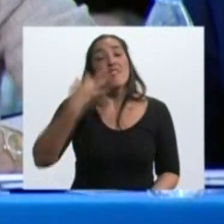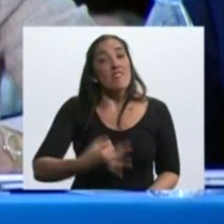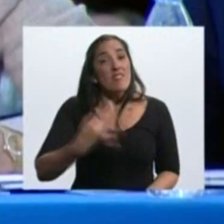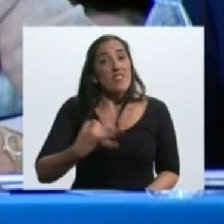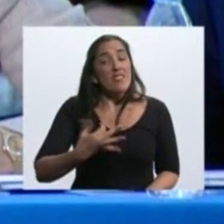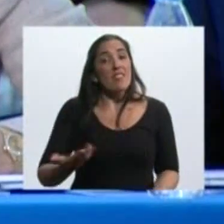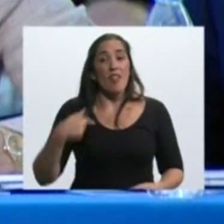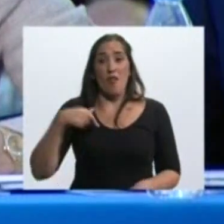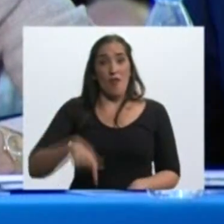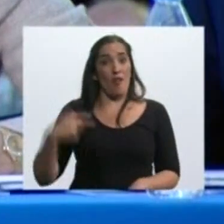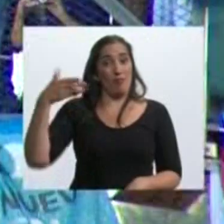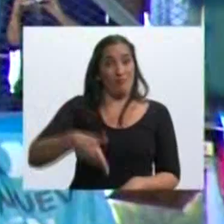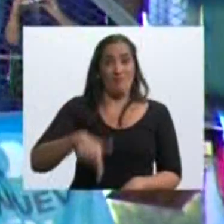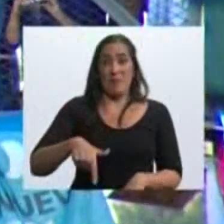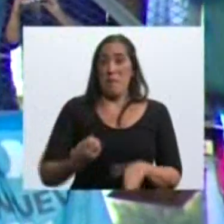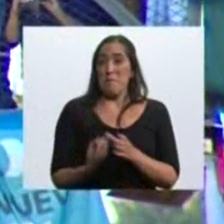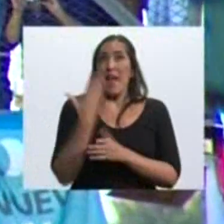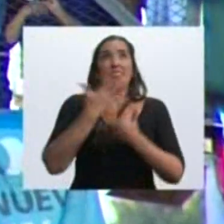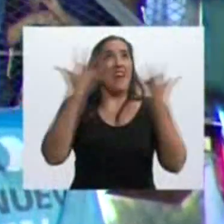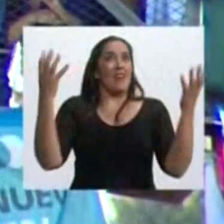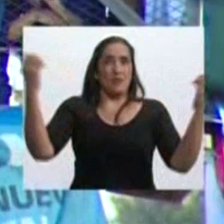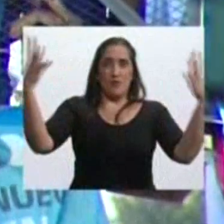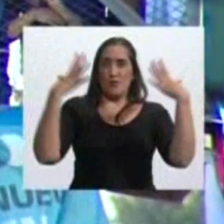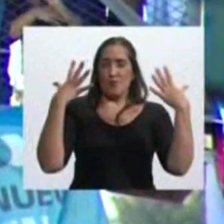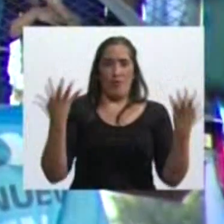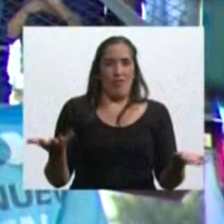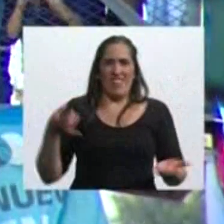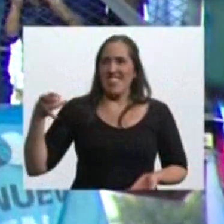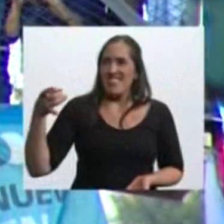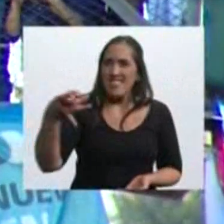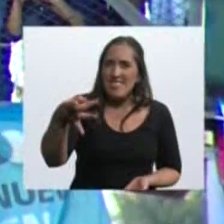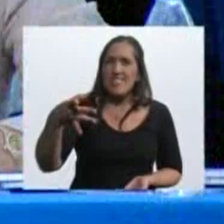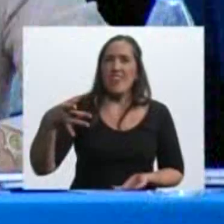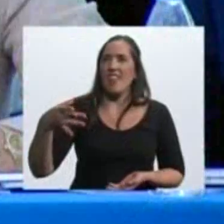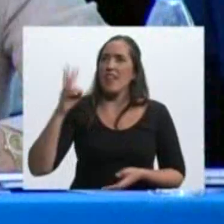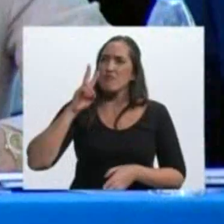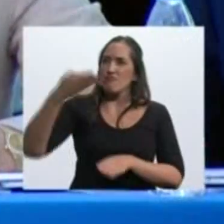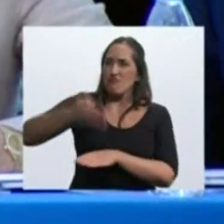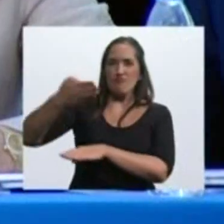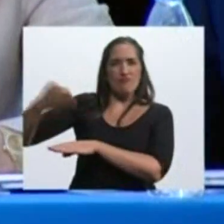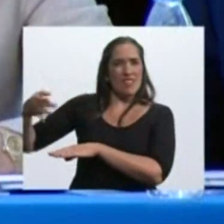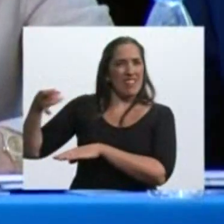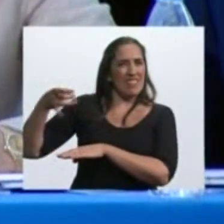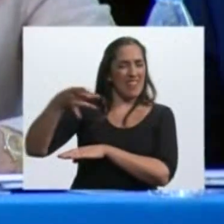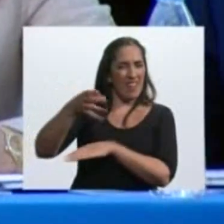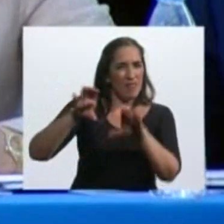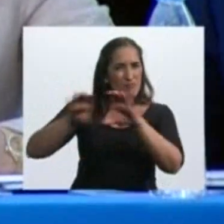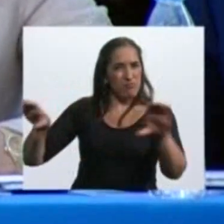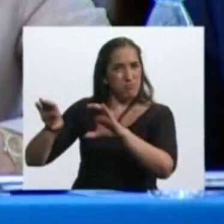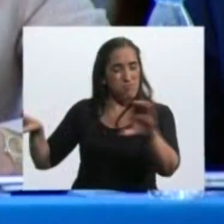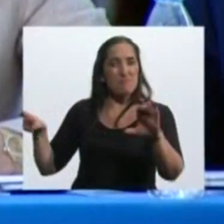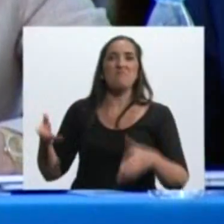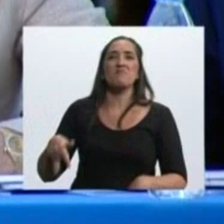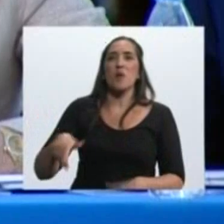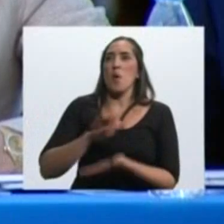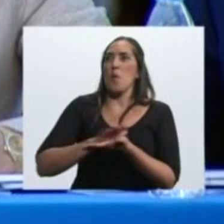estar en esta mañana de sol con todos los trenes desfilando las formaciones y aquí con